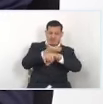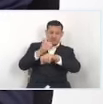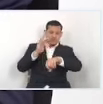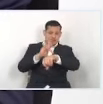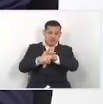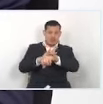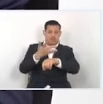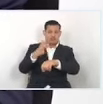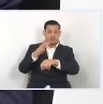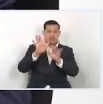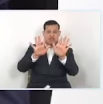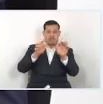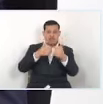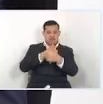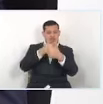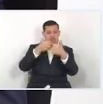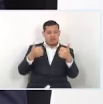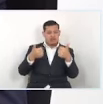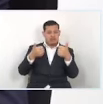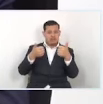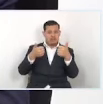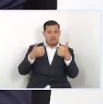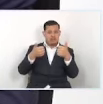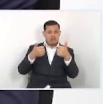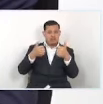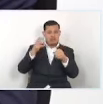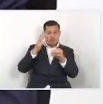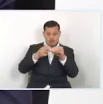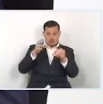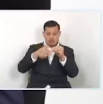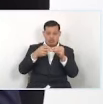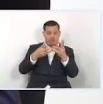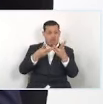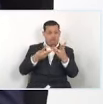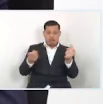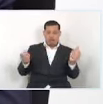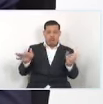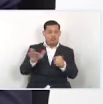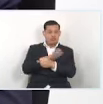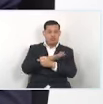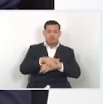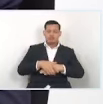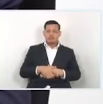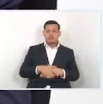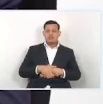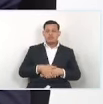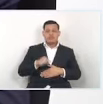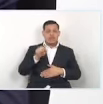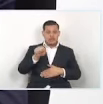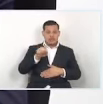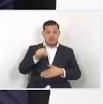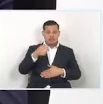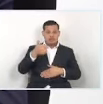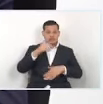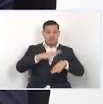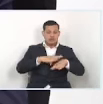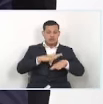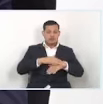eran casi las 10 de la mañana y el del tomate ya se lo había acabado casi que todo. Eso es una buena